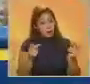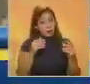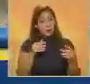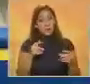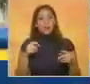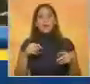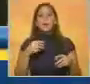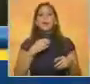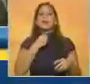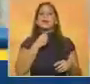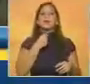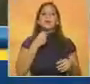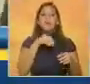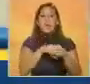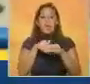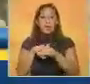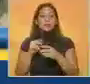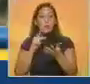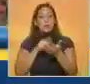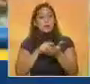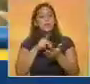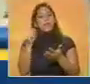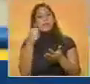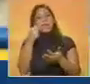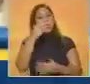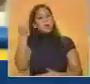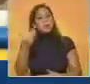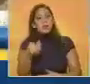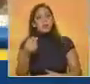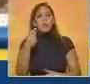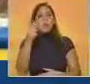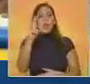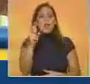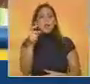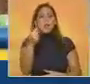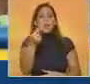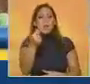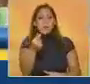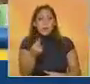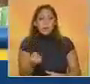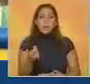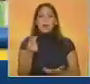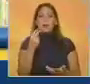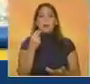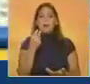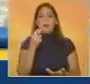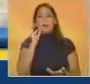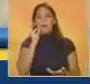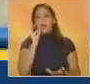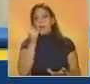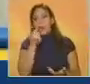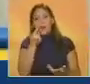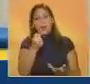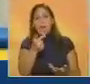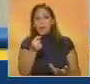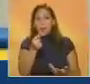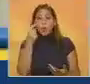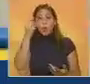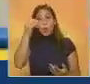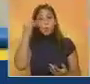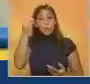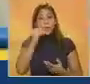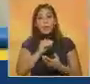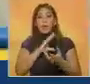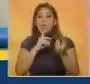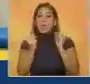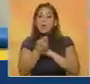productor agropecuario Eduardo Gómez y gala aseguró que el nuevo precio del café lavado es insuficiente el ajuste de